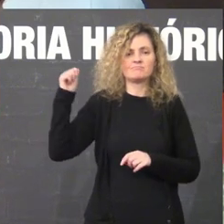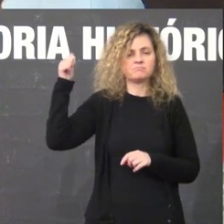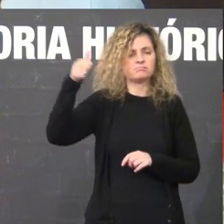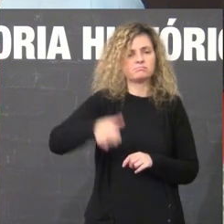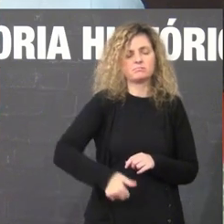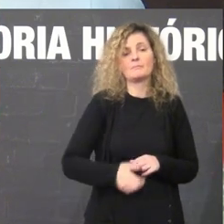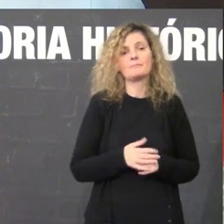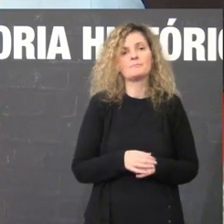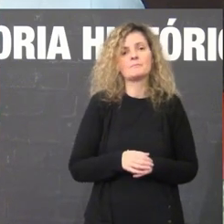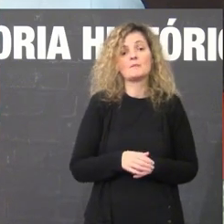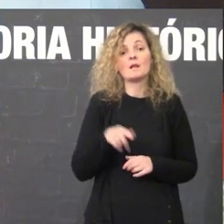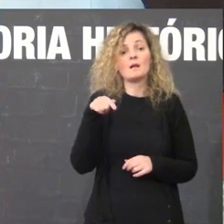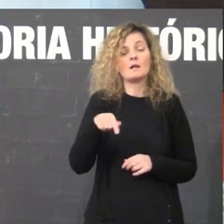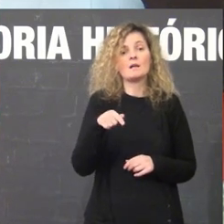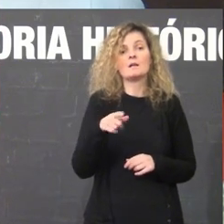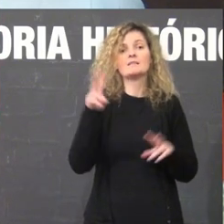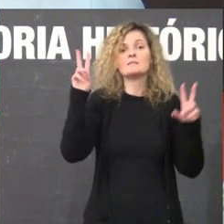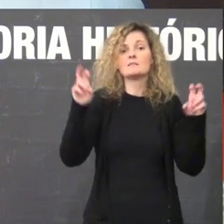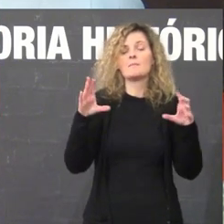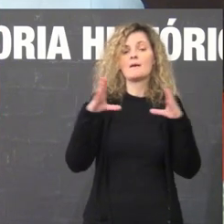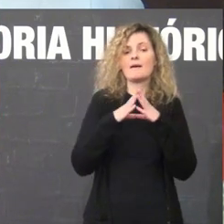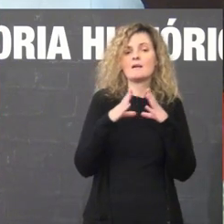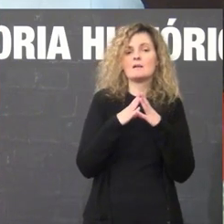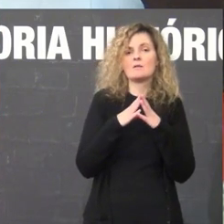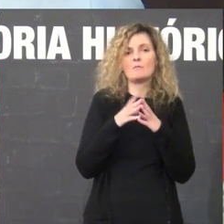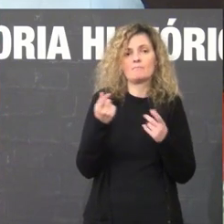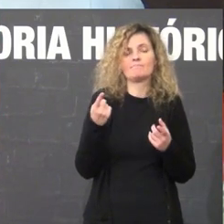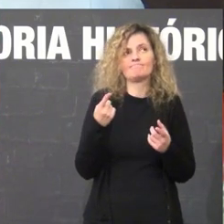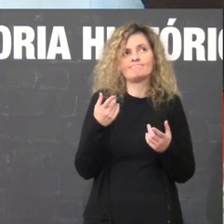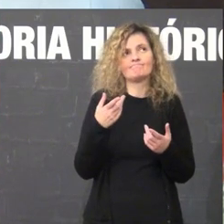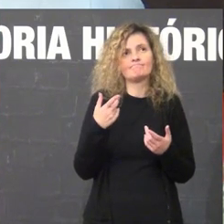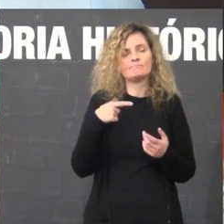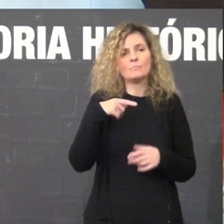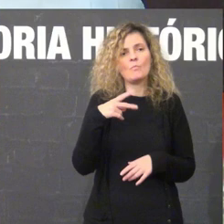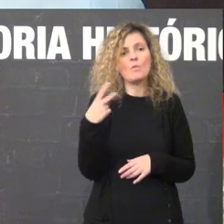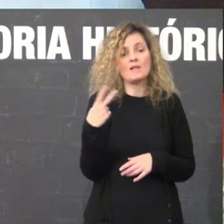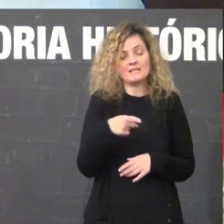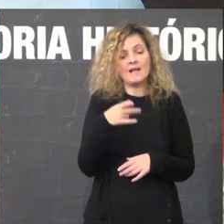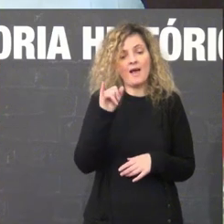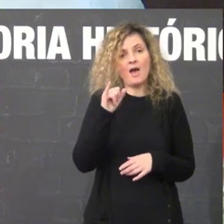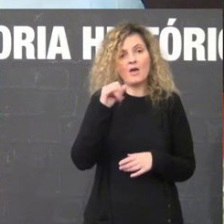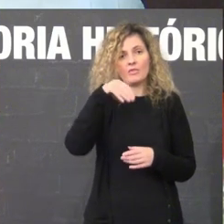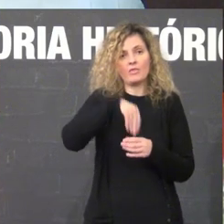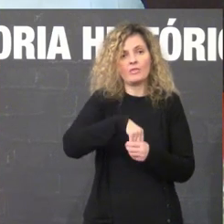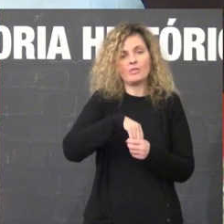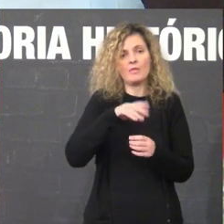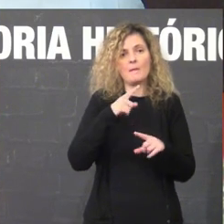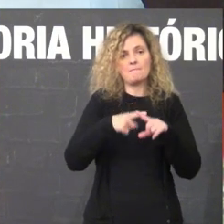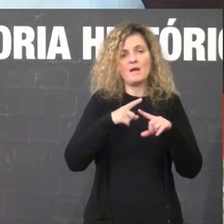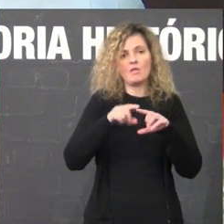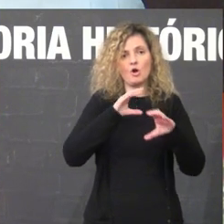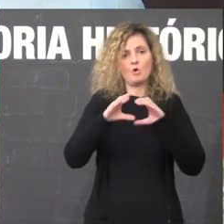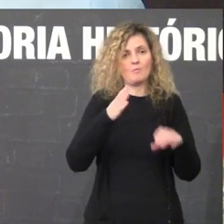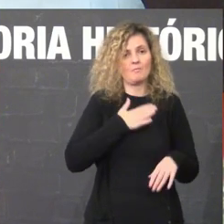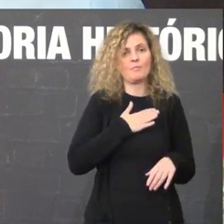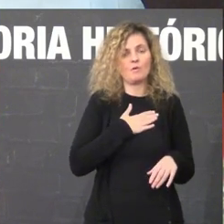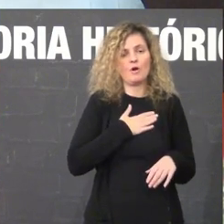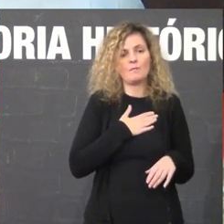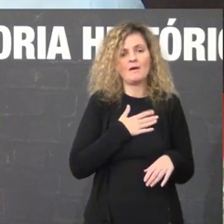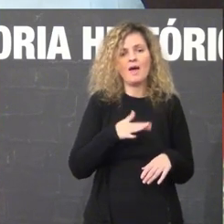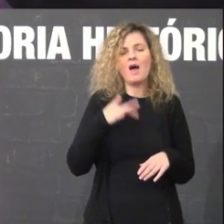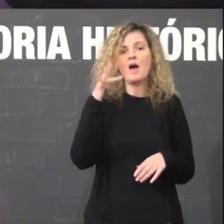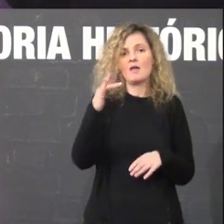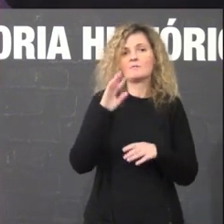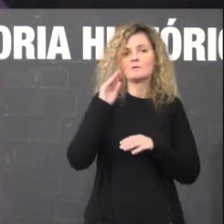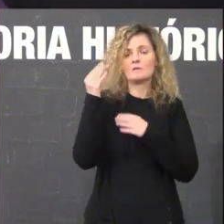y el caso de la iglesia es paradigmático porque ellos sí tienen medios de comunicación propios donde